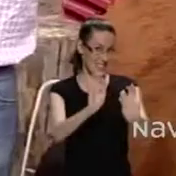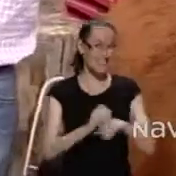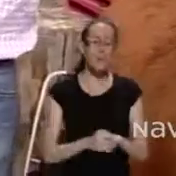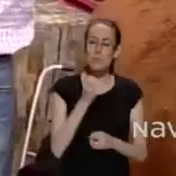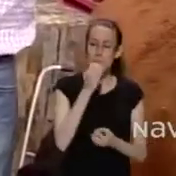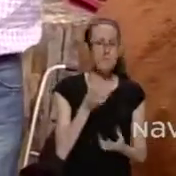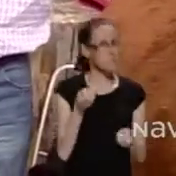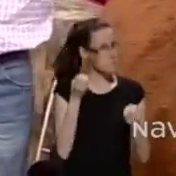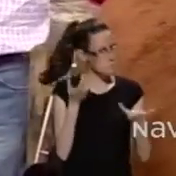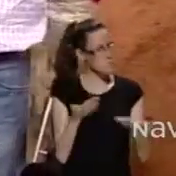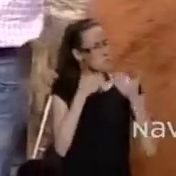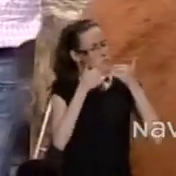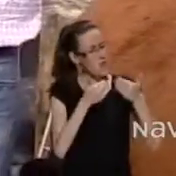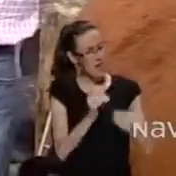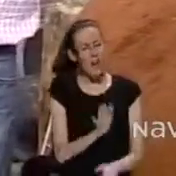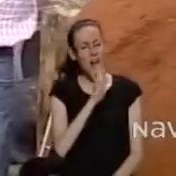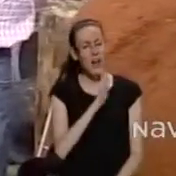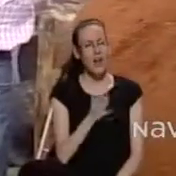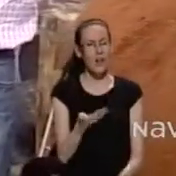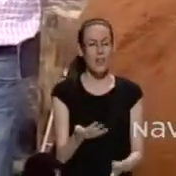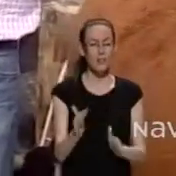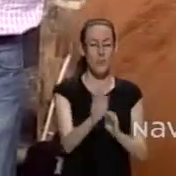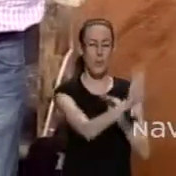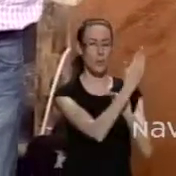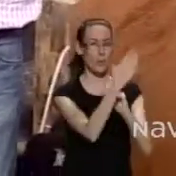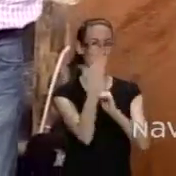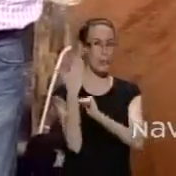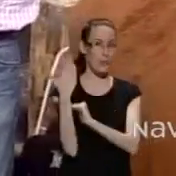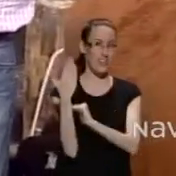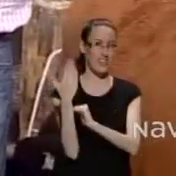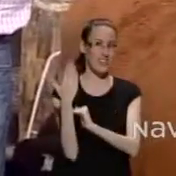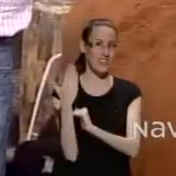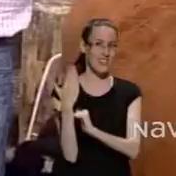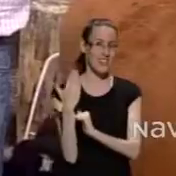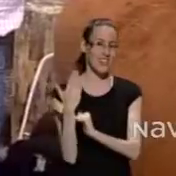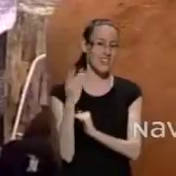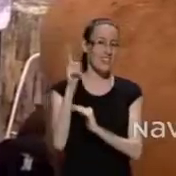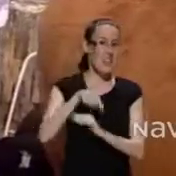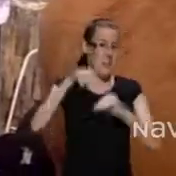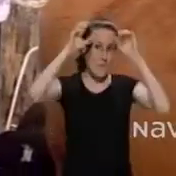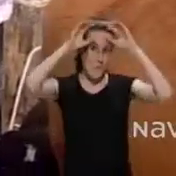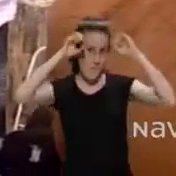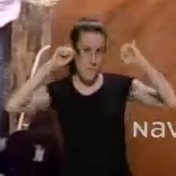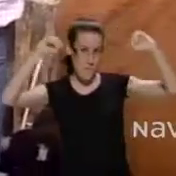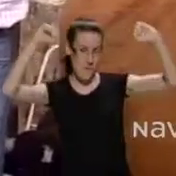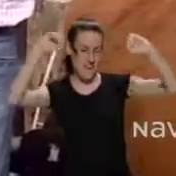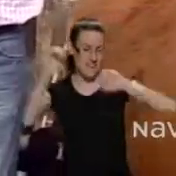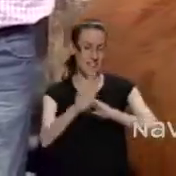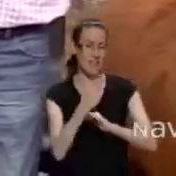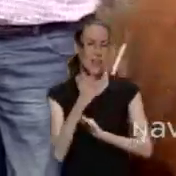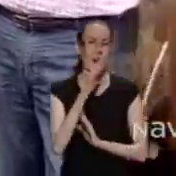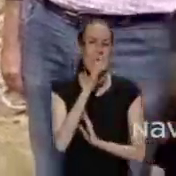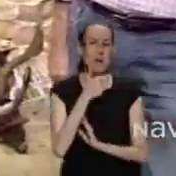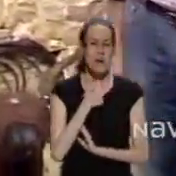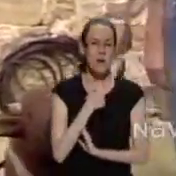muy bien Ángel, pues gracias por habernos enseñado tus toricos y tus bueyes. Sí. Y yo me voy a llevar ahora